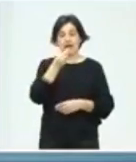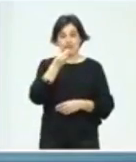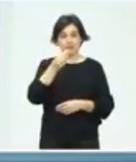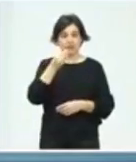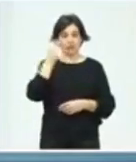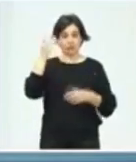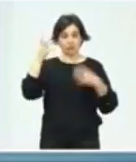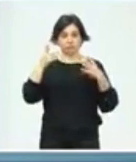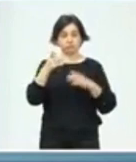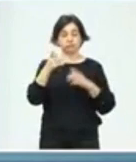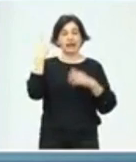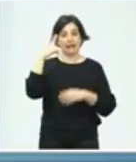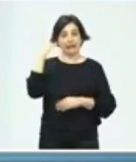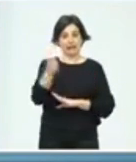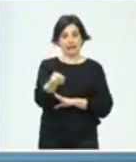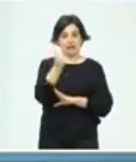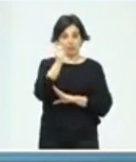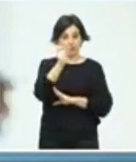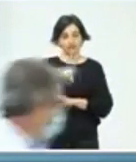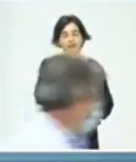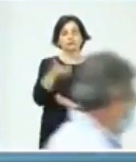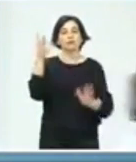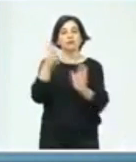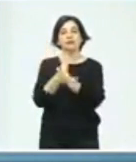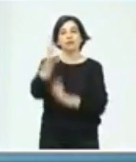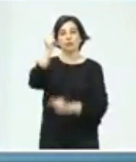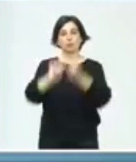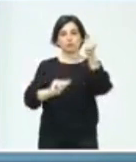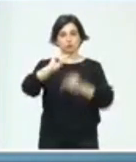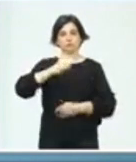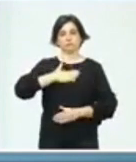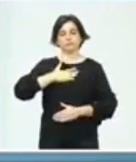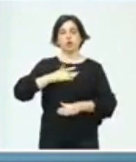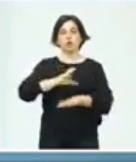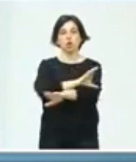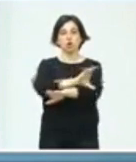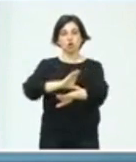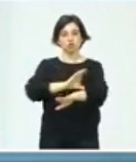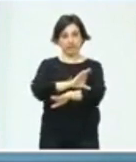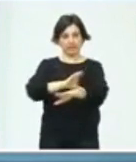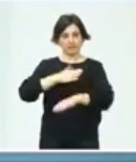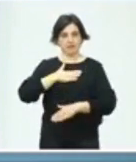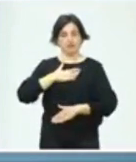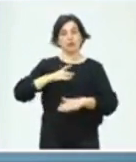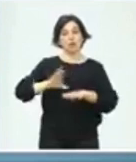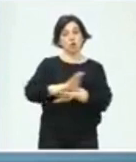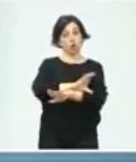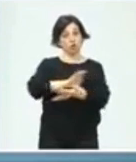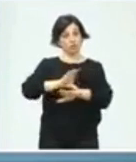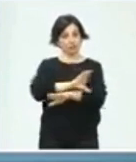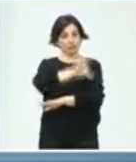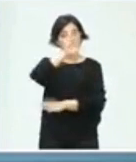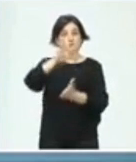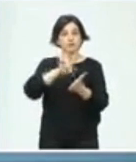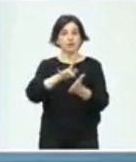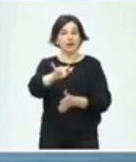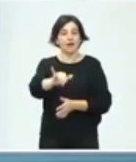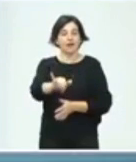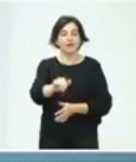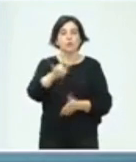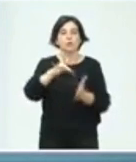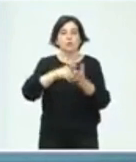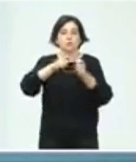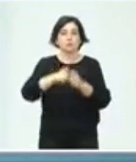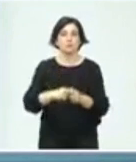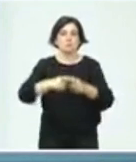Y hoy venimos a hablarles del presupuesto, de un presupuesto de la Consejería. Un presupuesto que experimenta